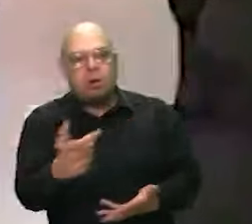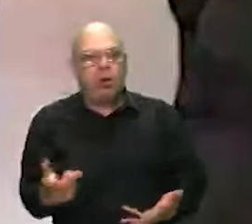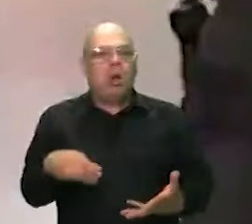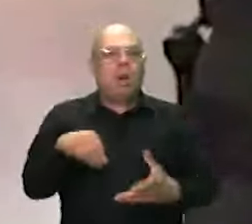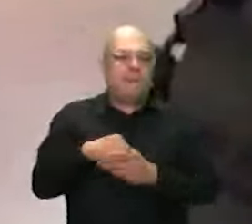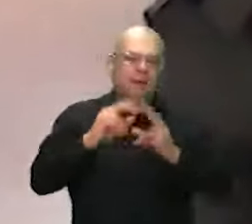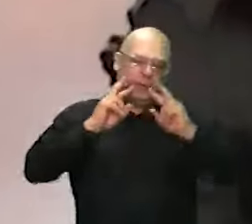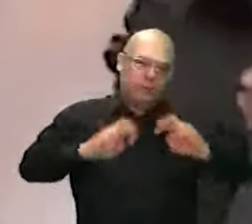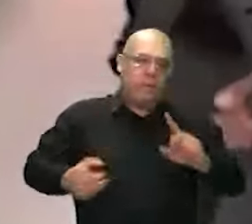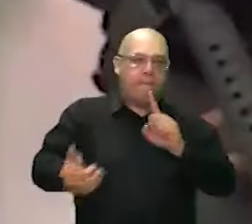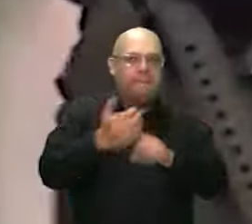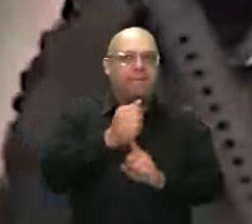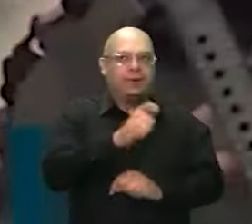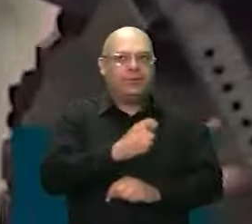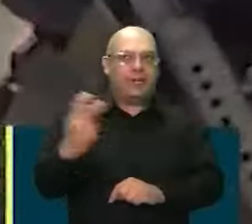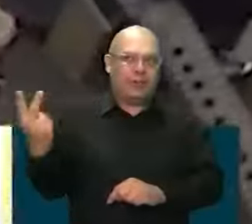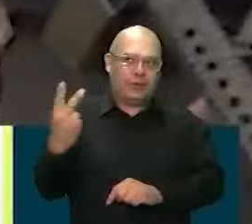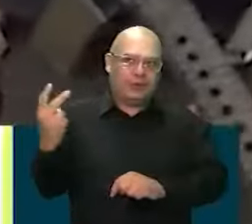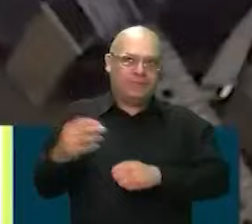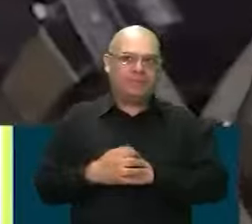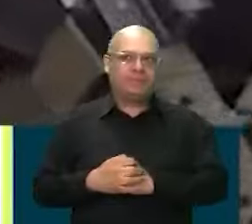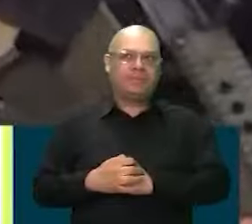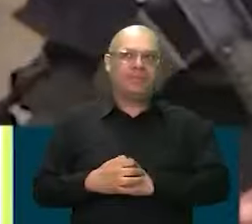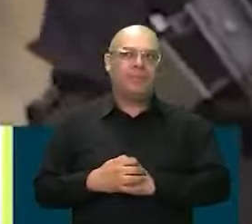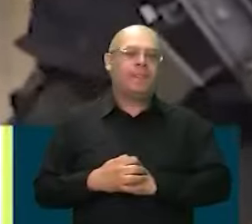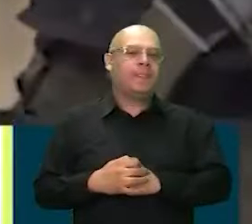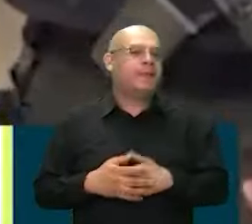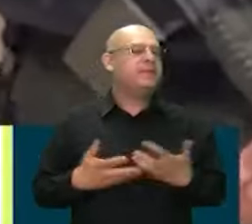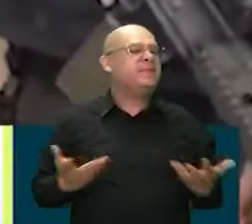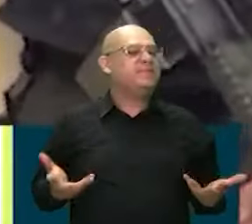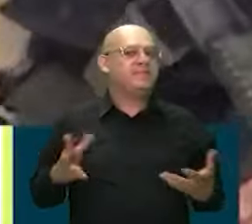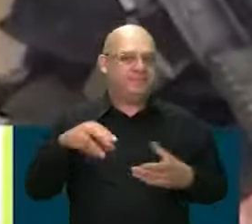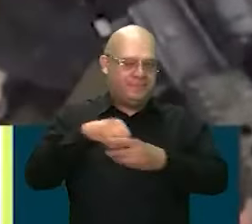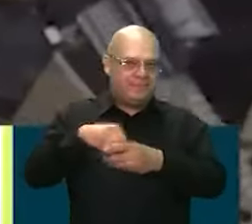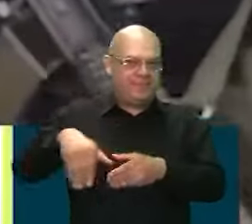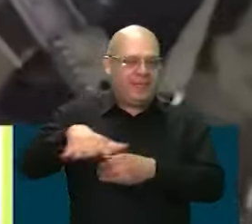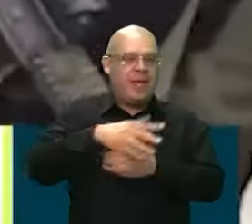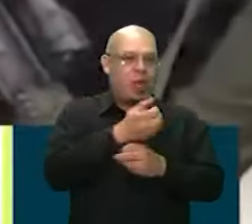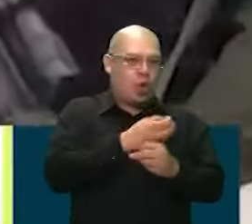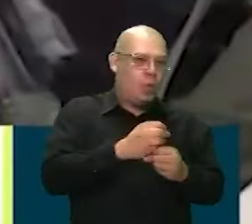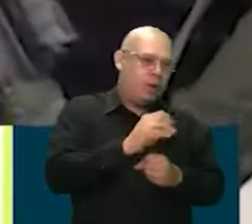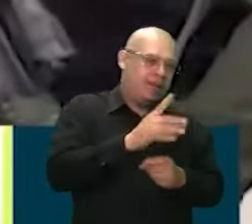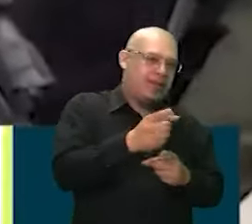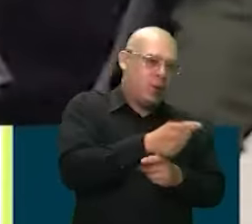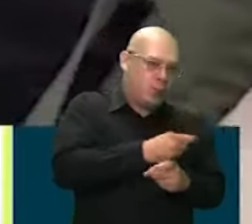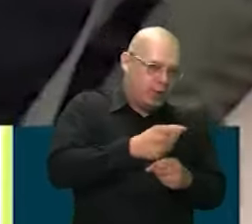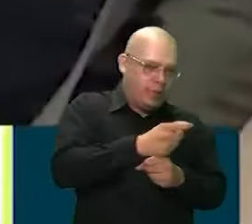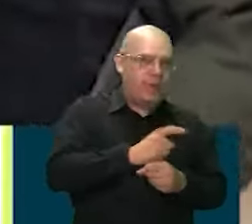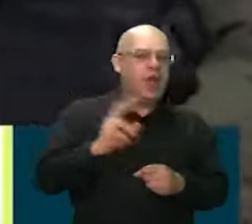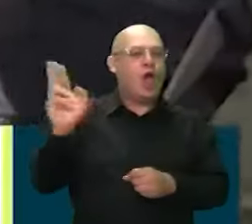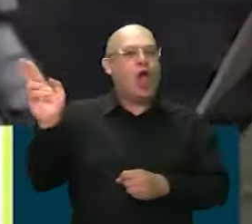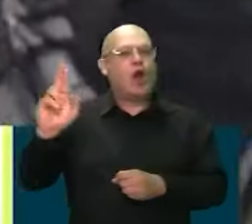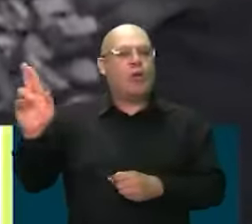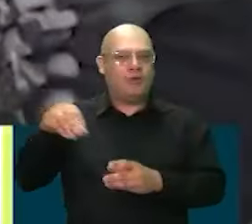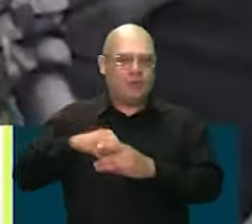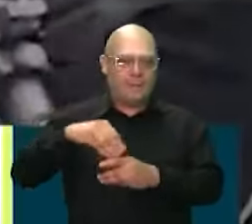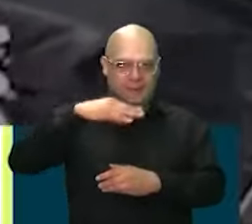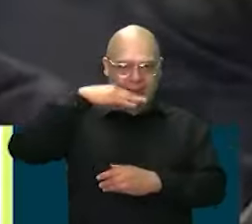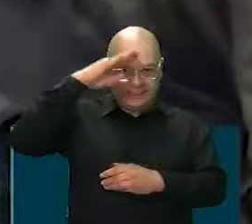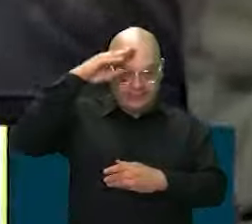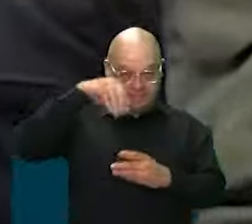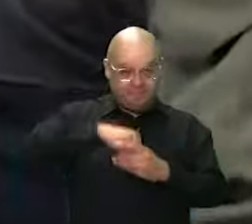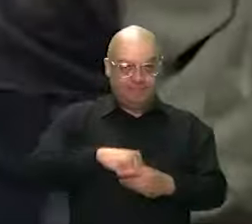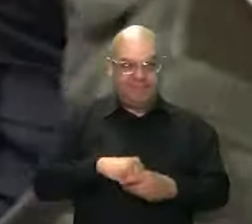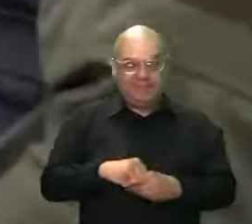investigaciones Las capturas se llevaron a cabo en la vía pública de las comunas 15 Guayabal y 7 Robledo de Medellín y fueron materializadas por